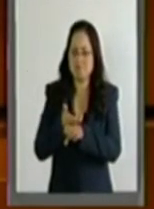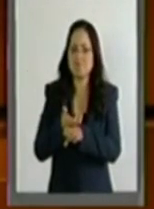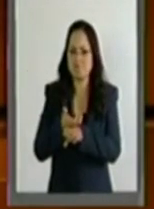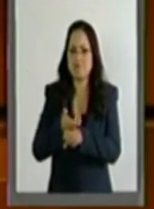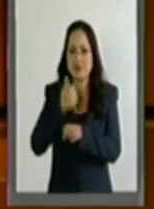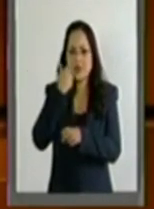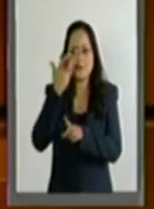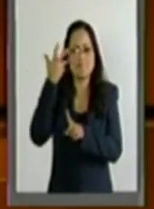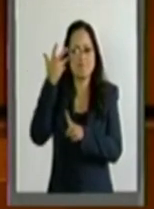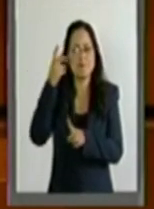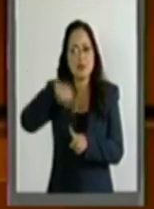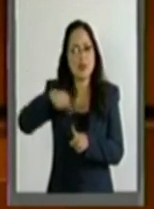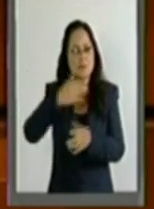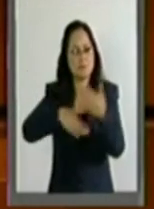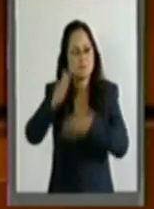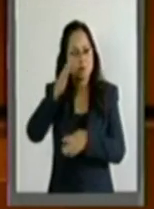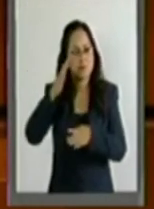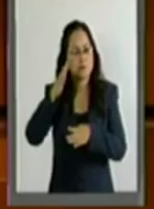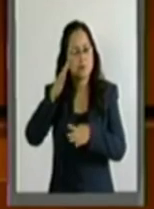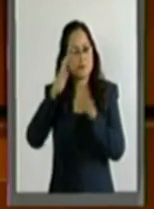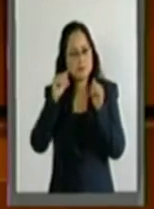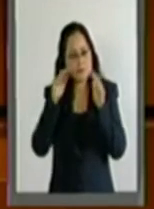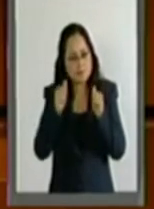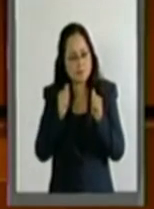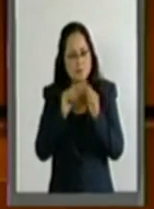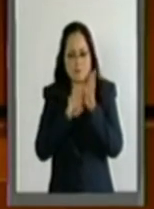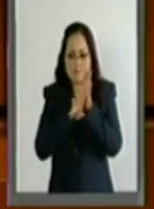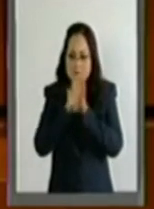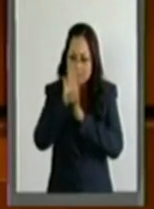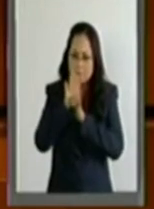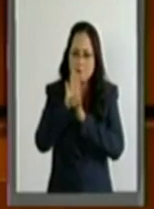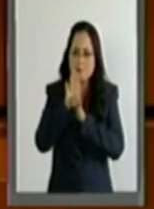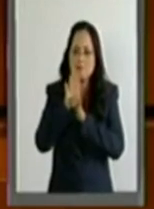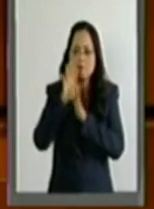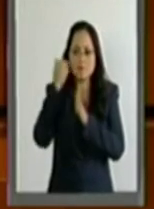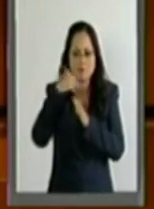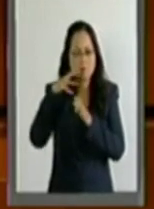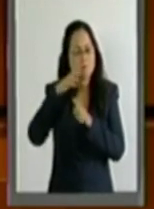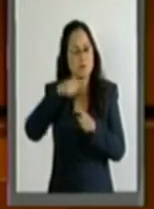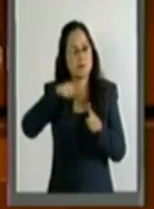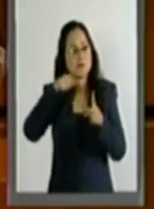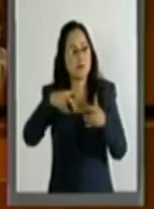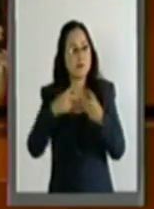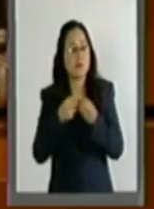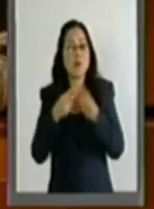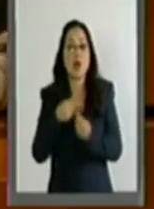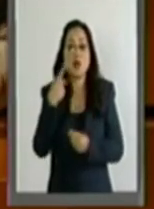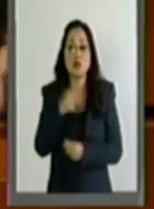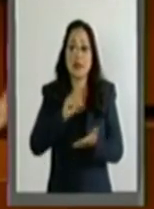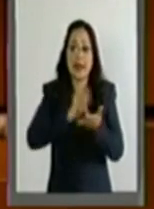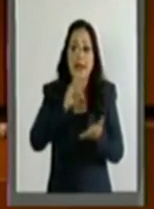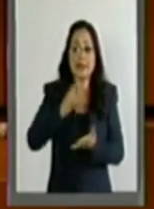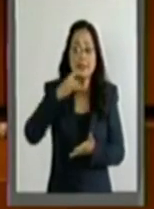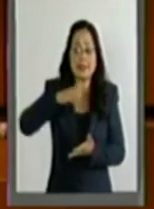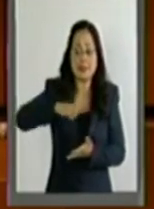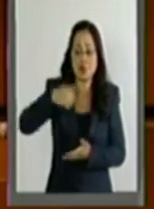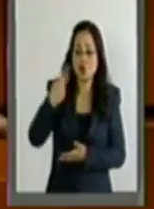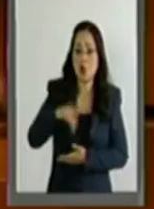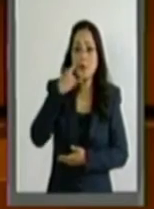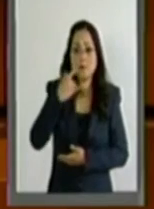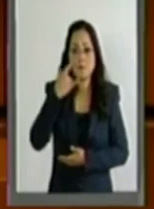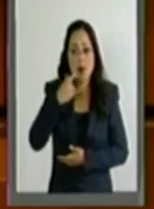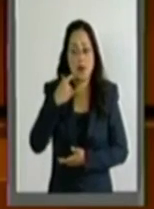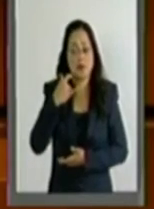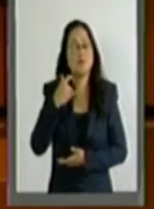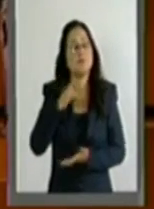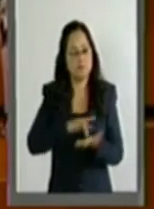deseo de progresar, de prosperar, de crecer a partir de su esfuerzo, a partir de su aportación.